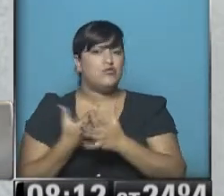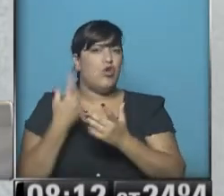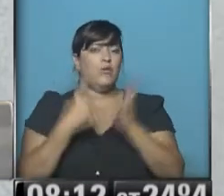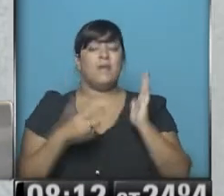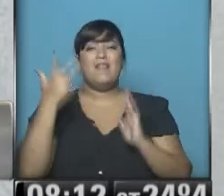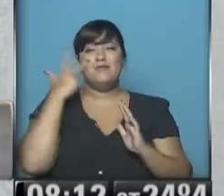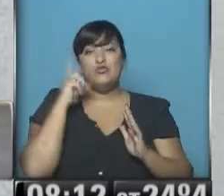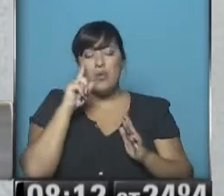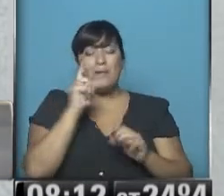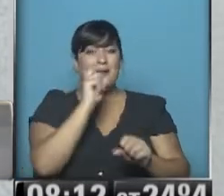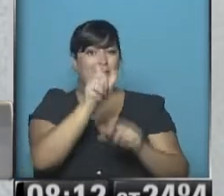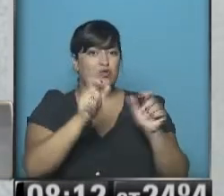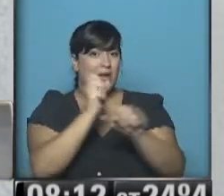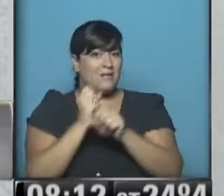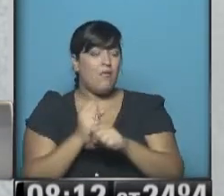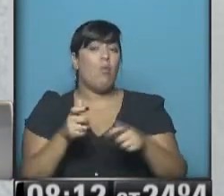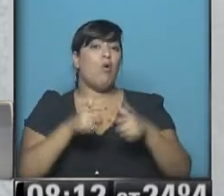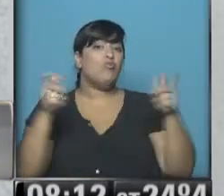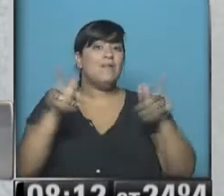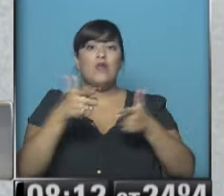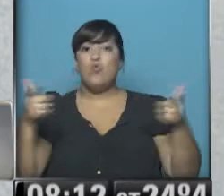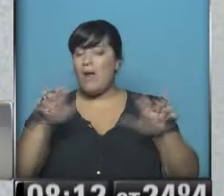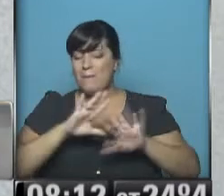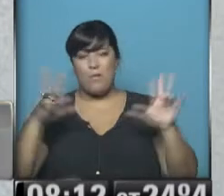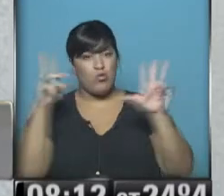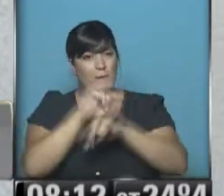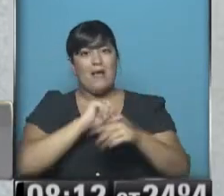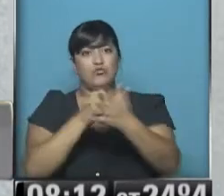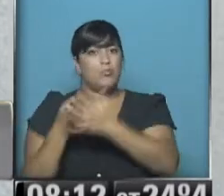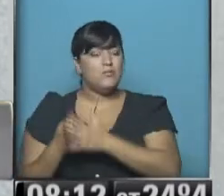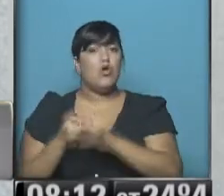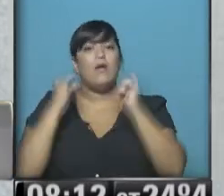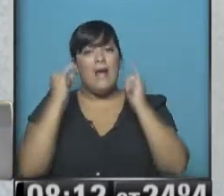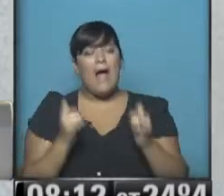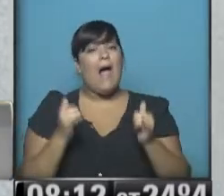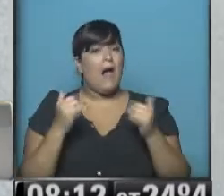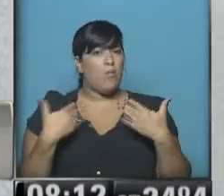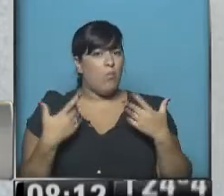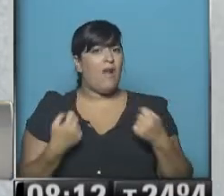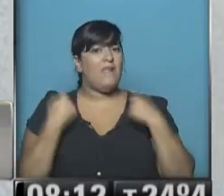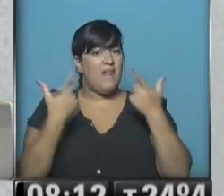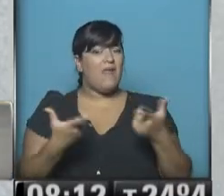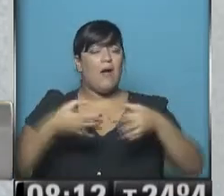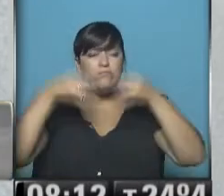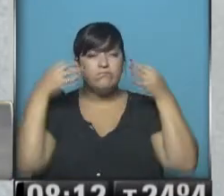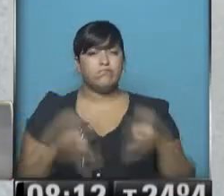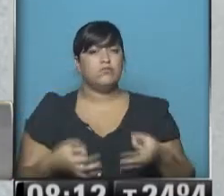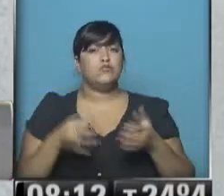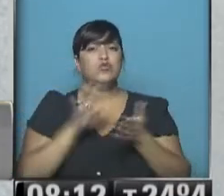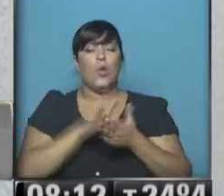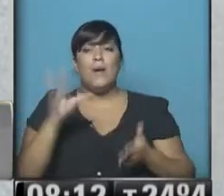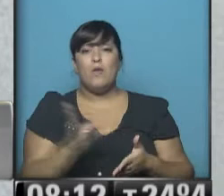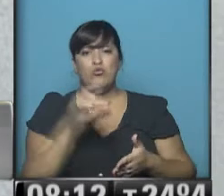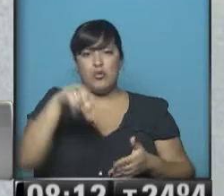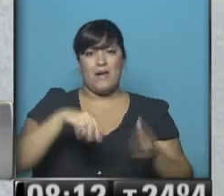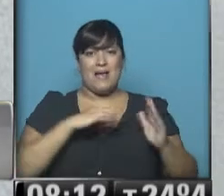afortunadamente no existen más suspensiones y existen todas las condiciones para garantizar la producción para